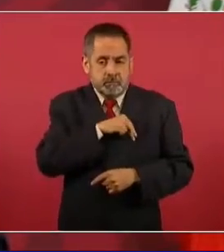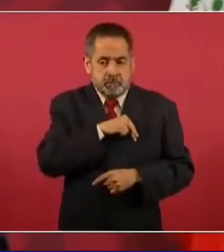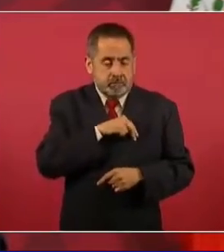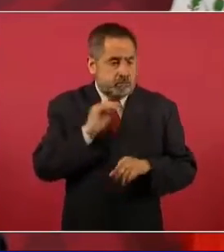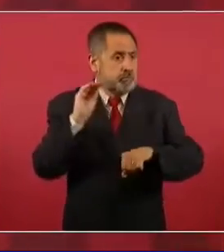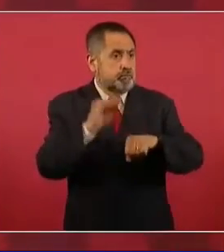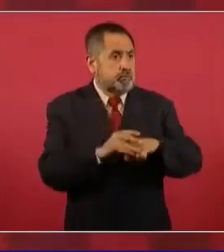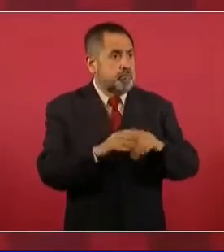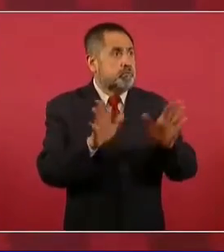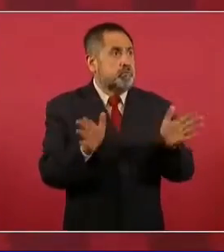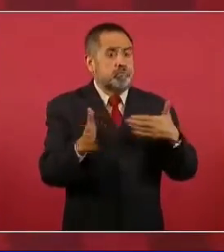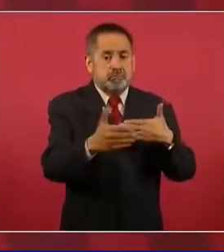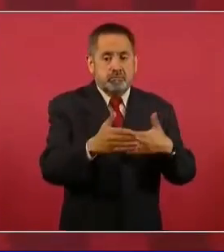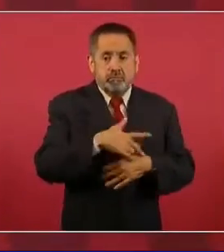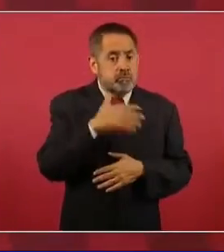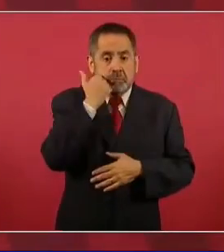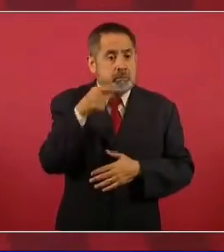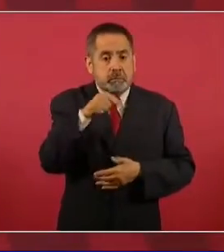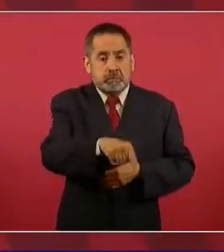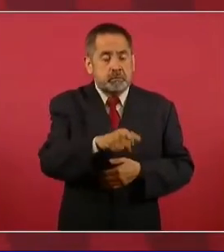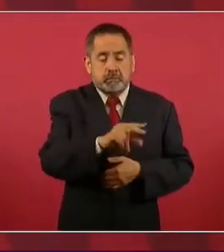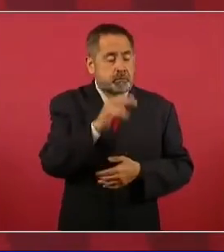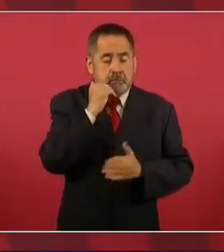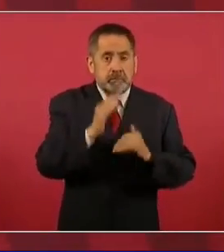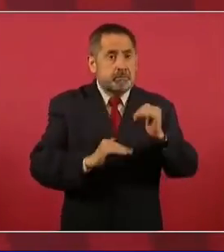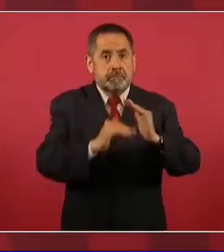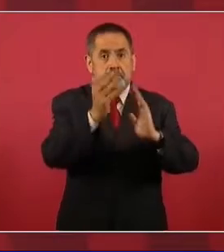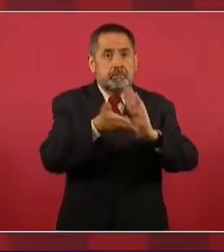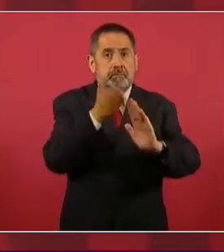instalara un cuartel de la Guardia.